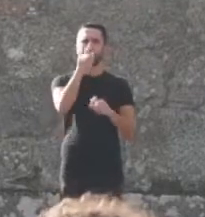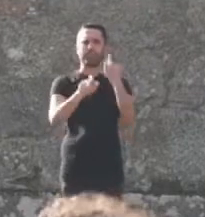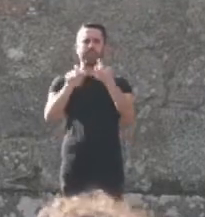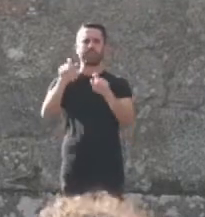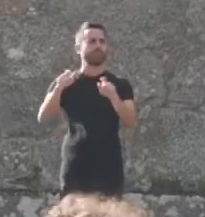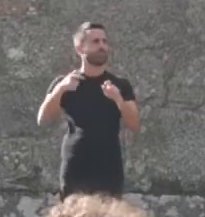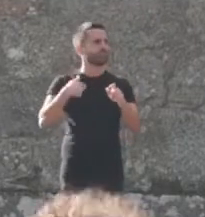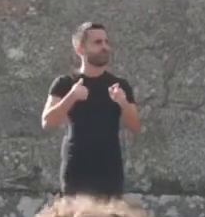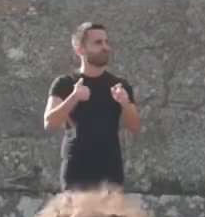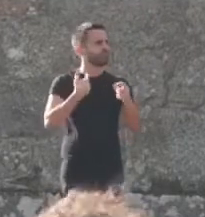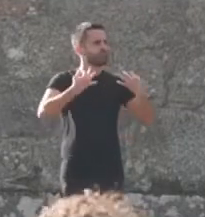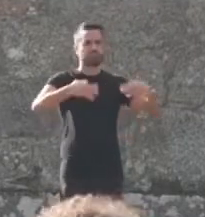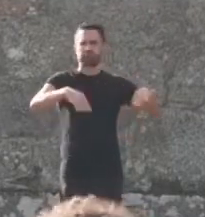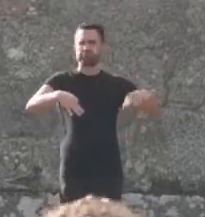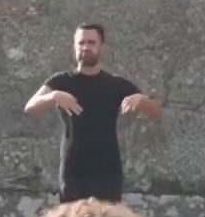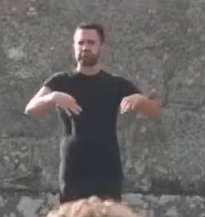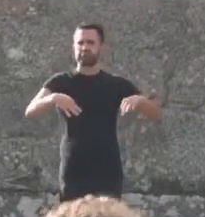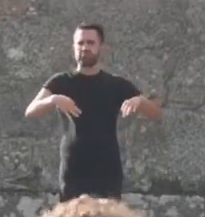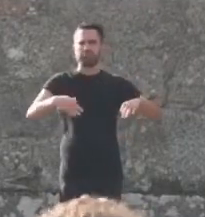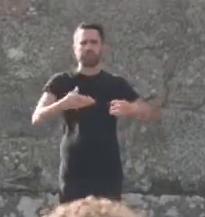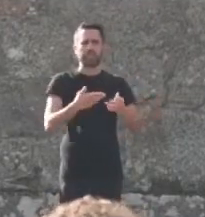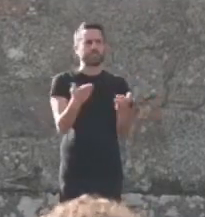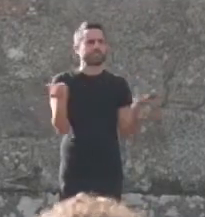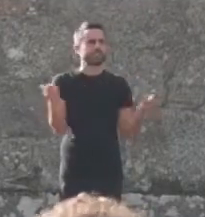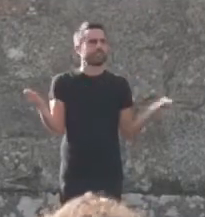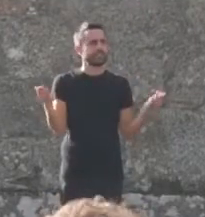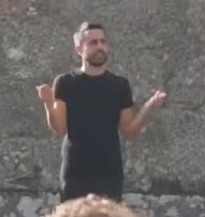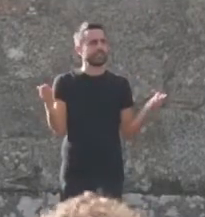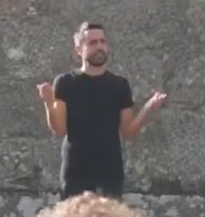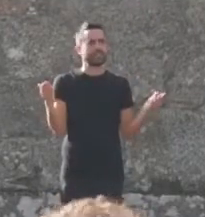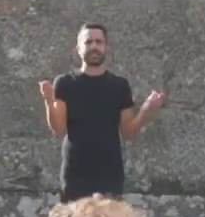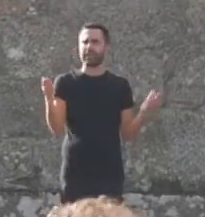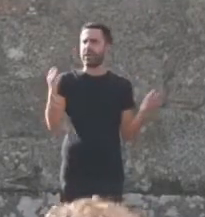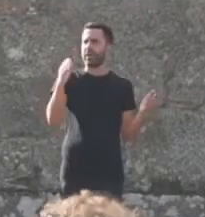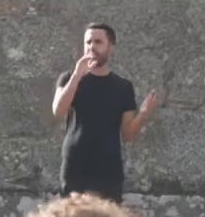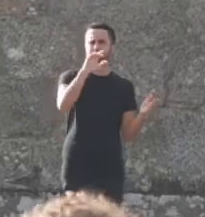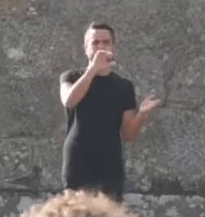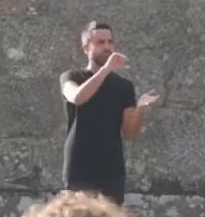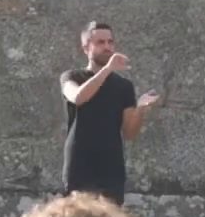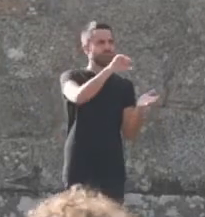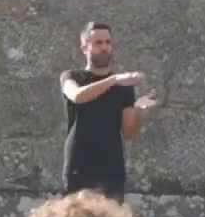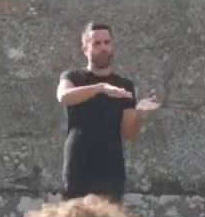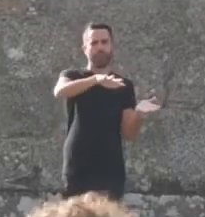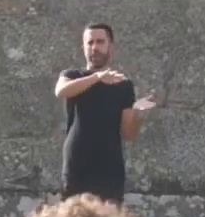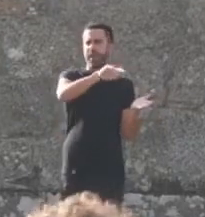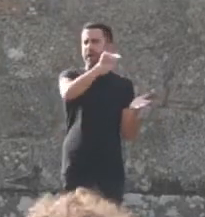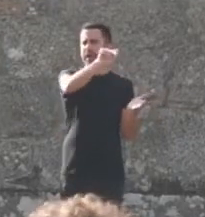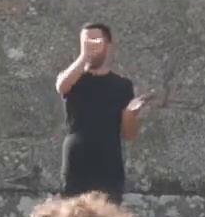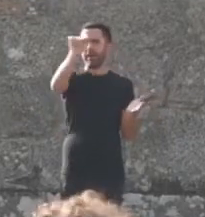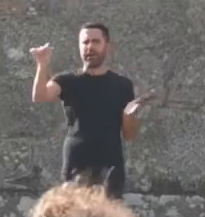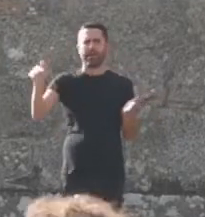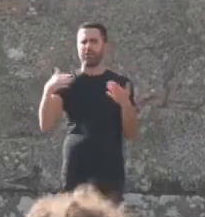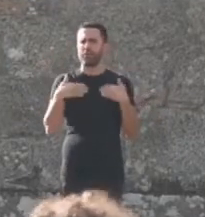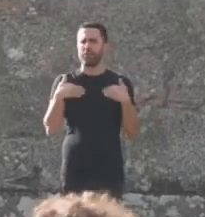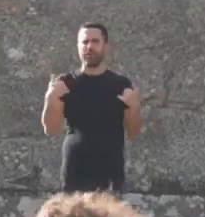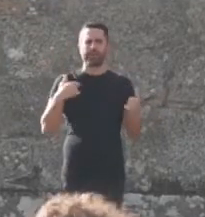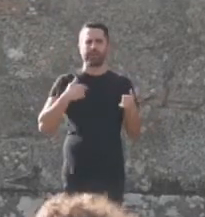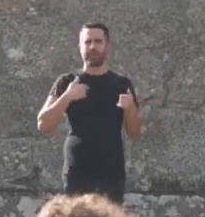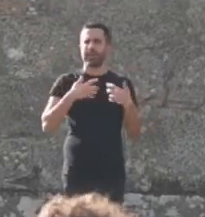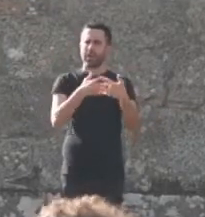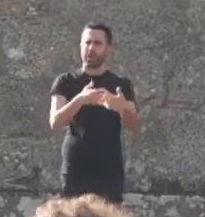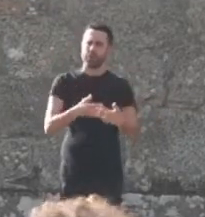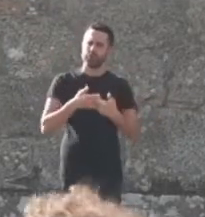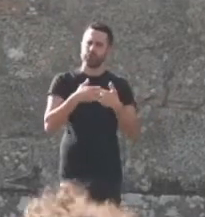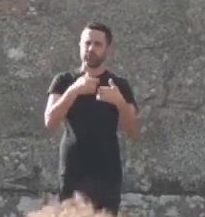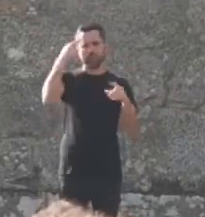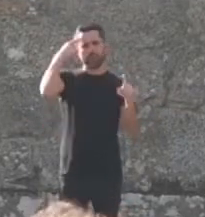común que dende alí donde están loitan pola recuperación da memoria con